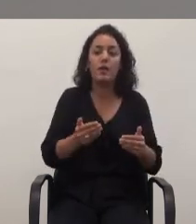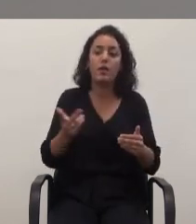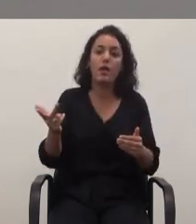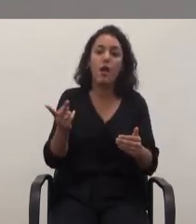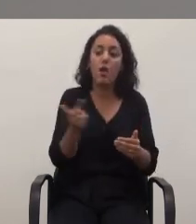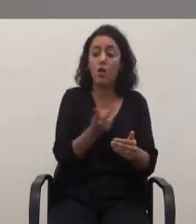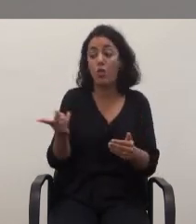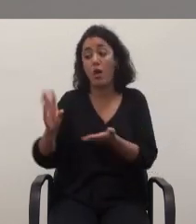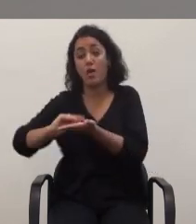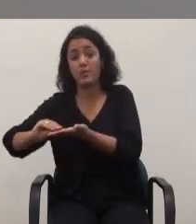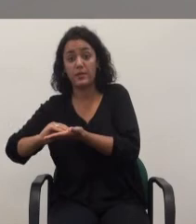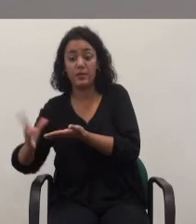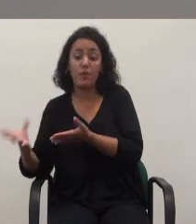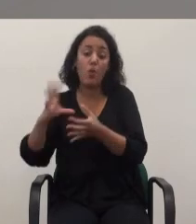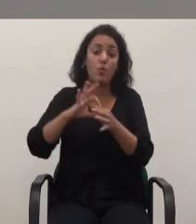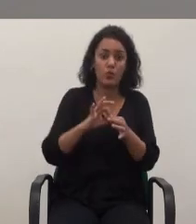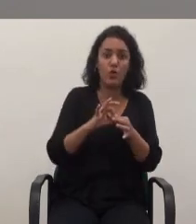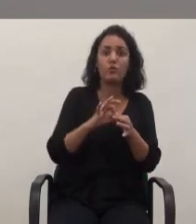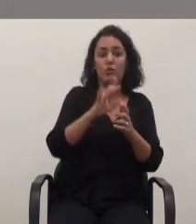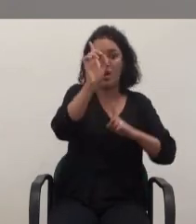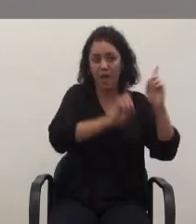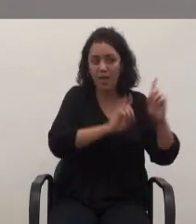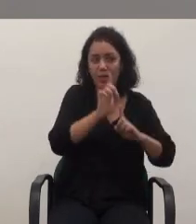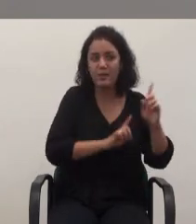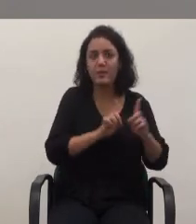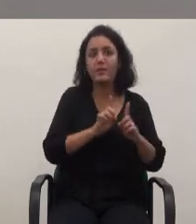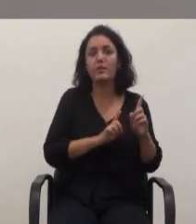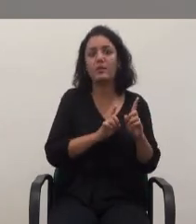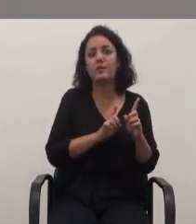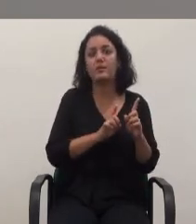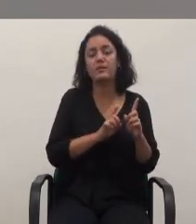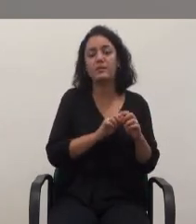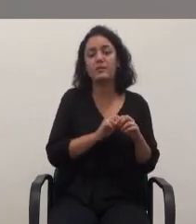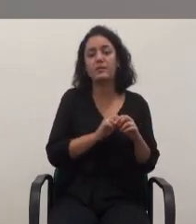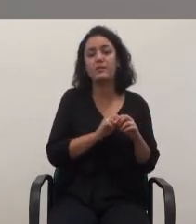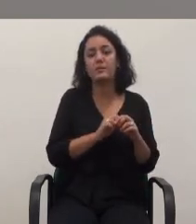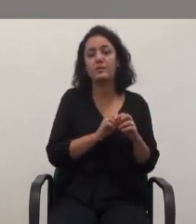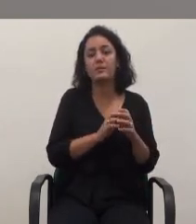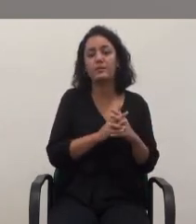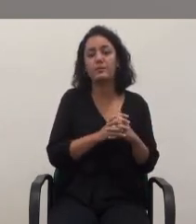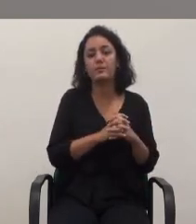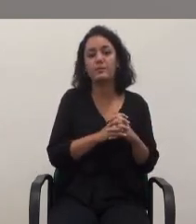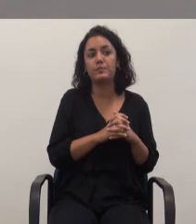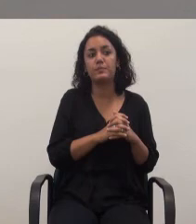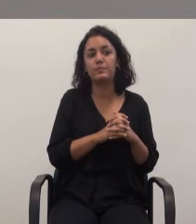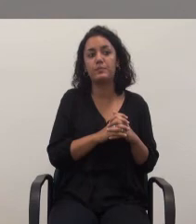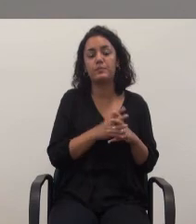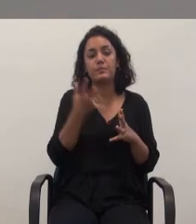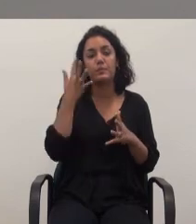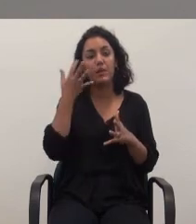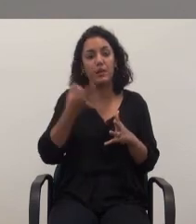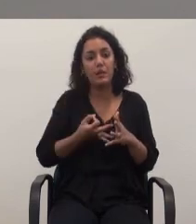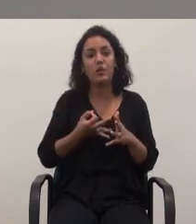como también el diálogo entre las distintas secciones que el ISEF tiene. Creo que si